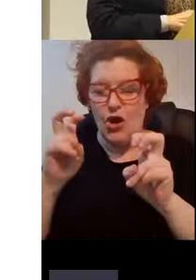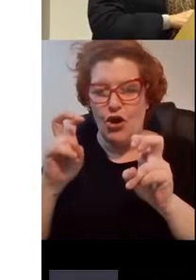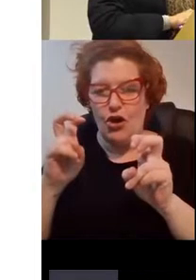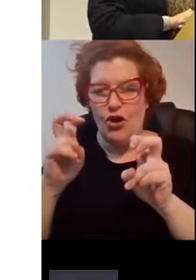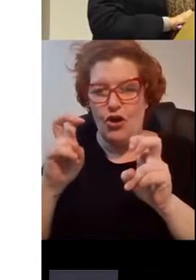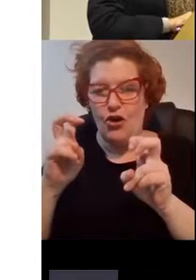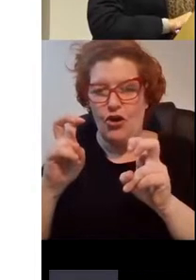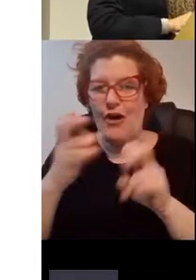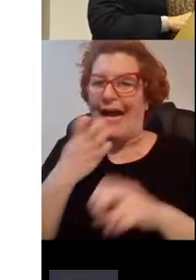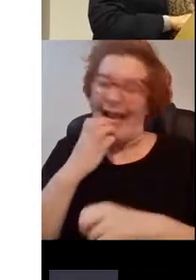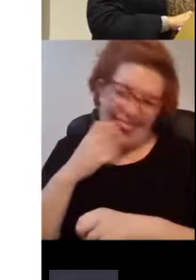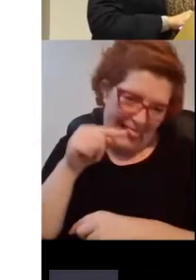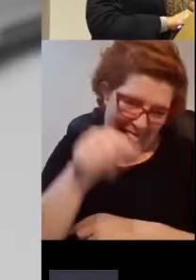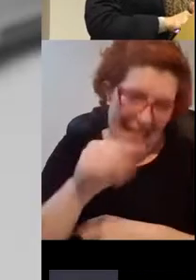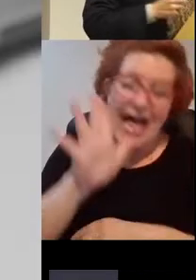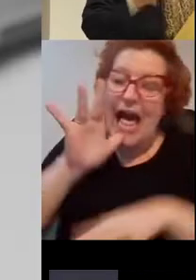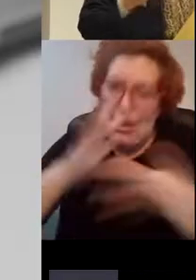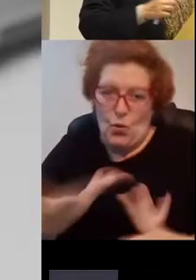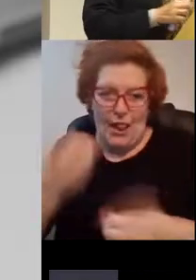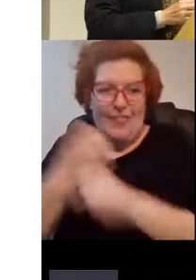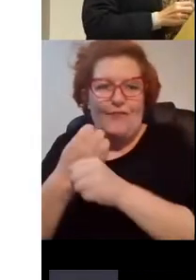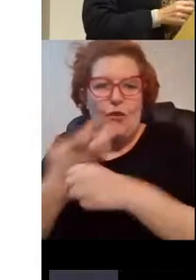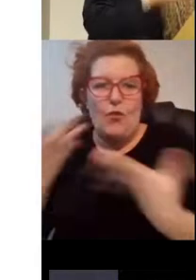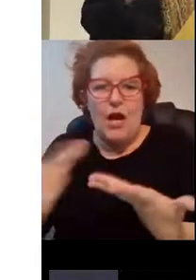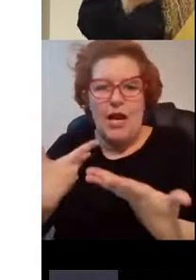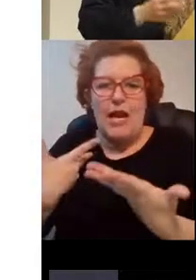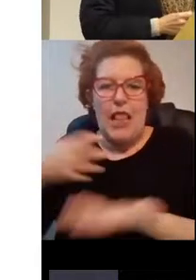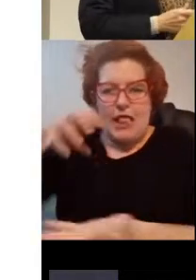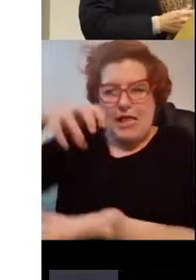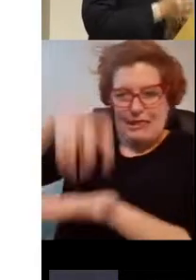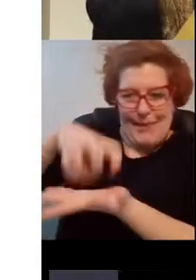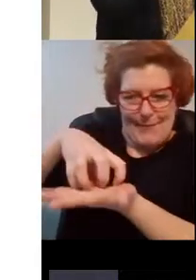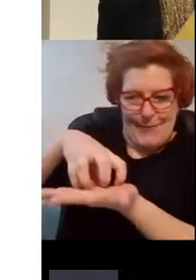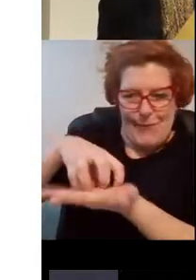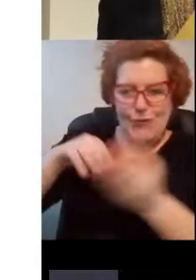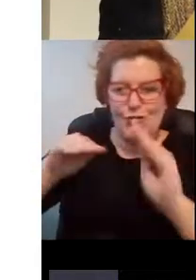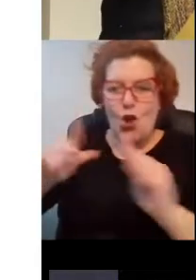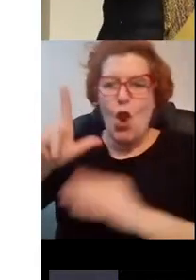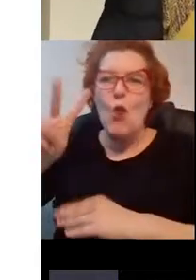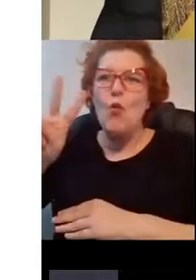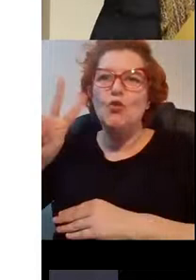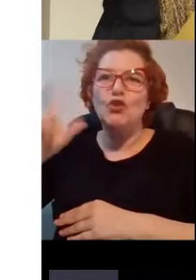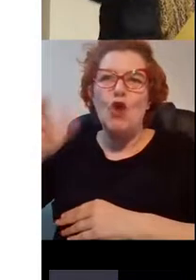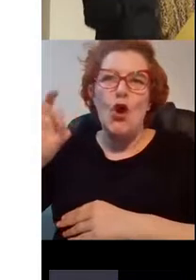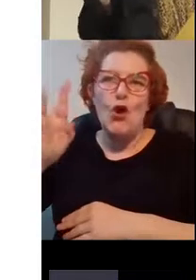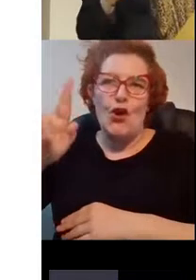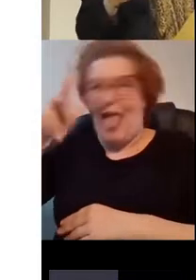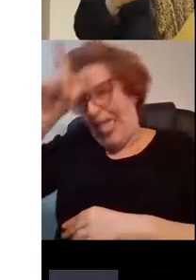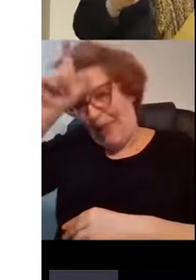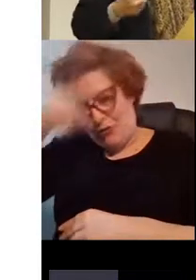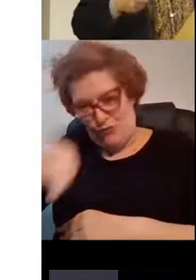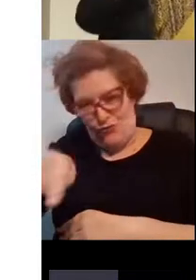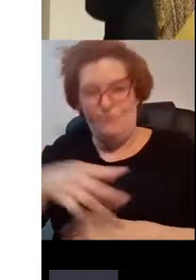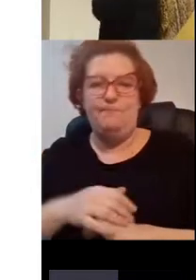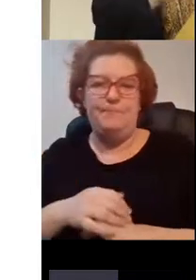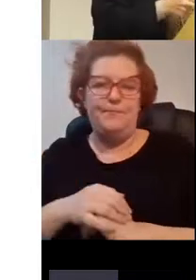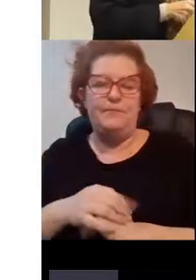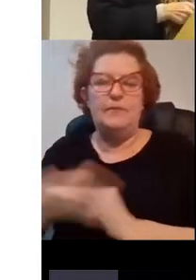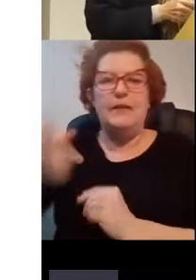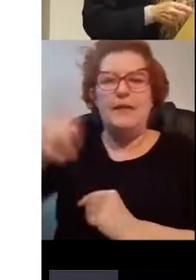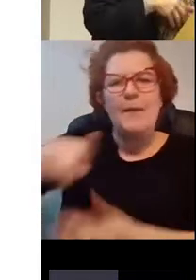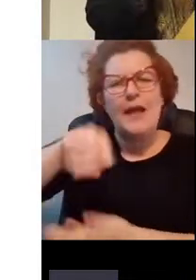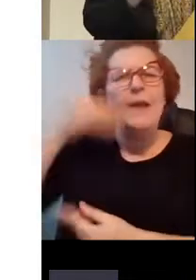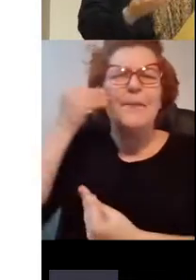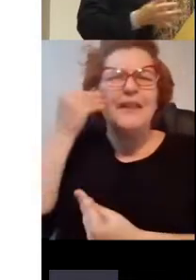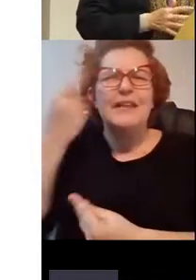pues estamos trabajando con los del templo de Luxor. También nos hemos planteado incluir